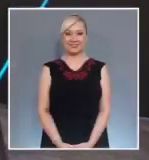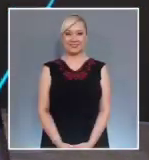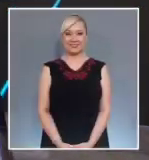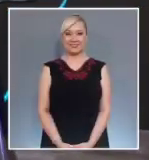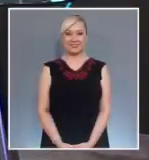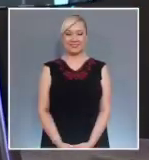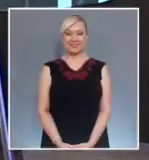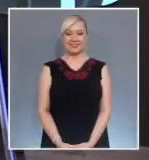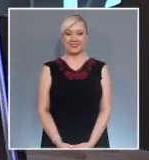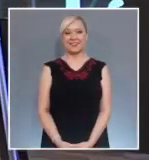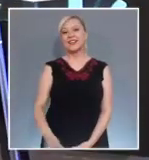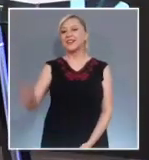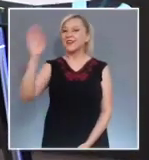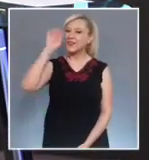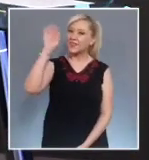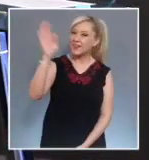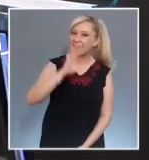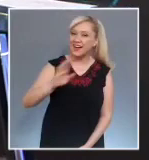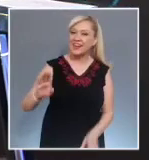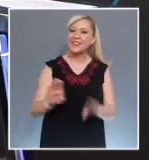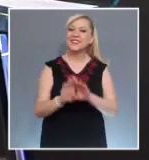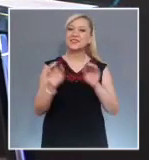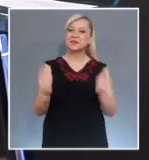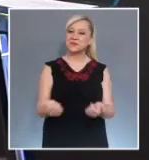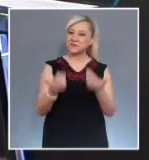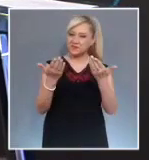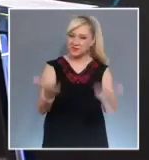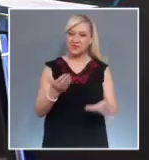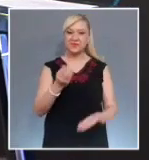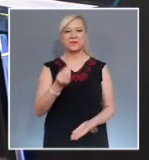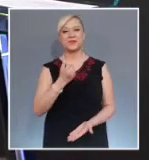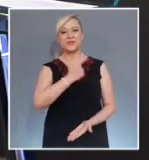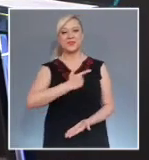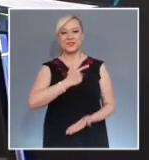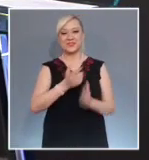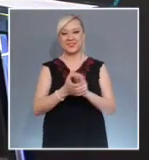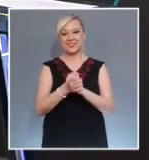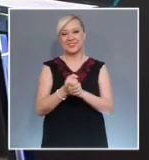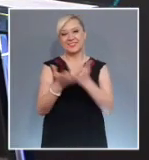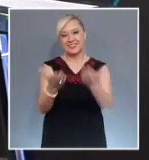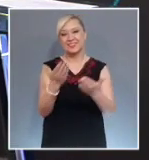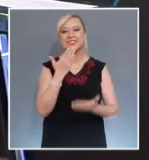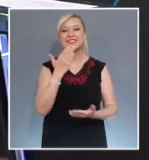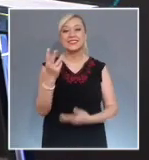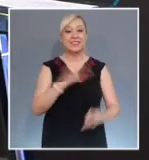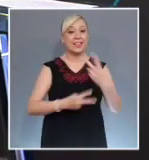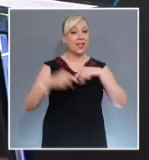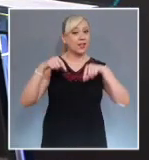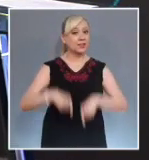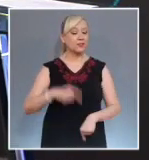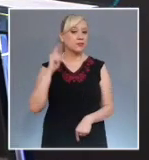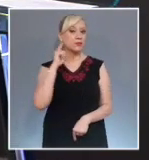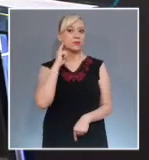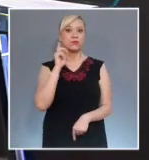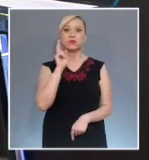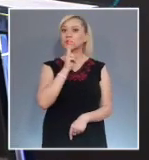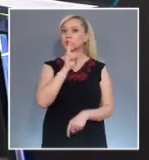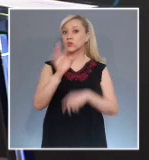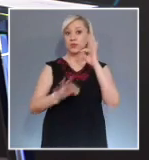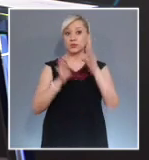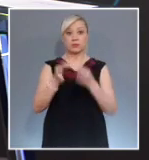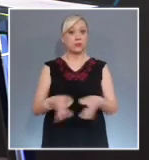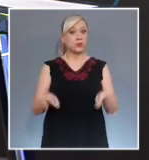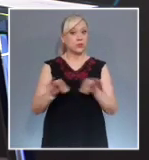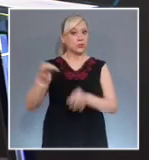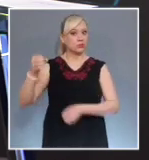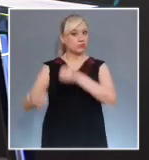Hola Qué tal Cómo le va Qué gusto saludarle bienvenido bienvenida a la información jurídica más importante pero también y sin duda